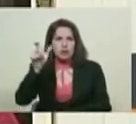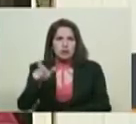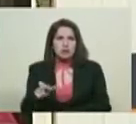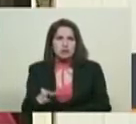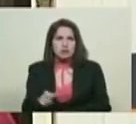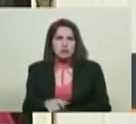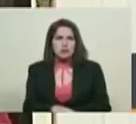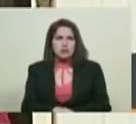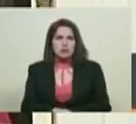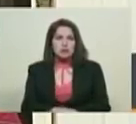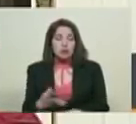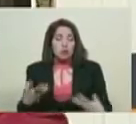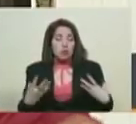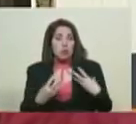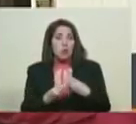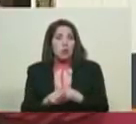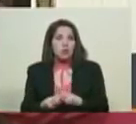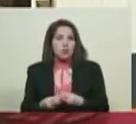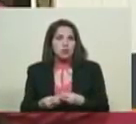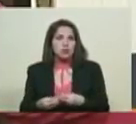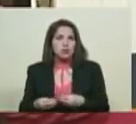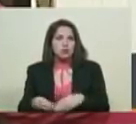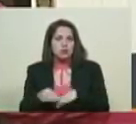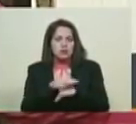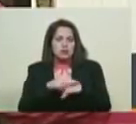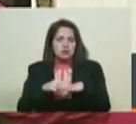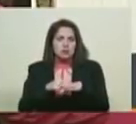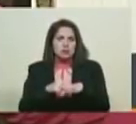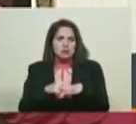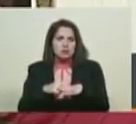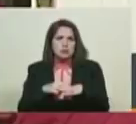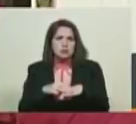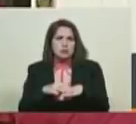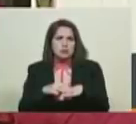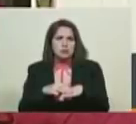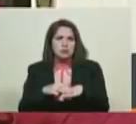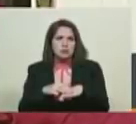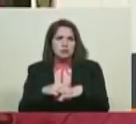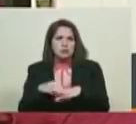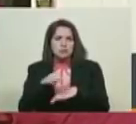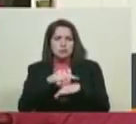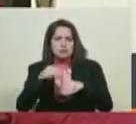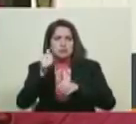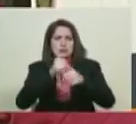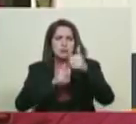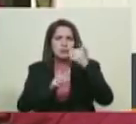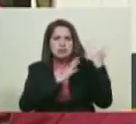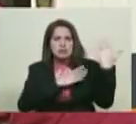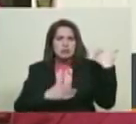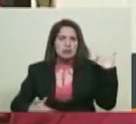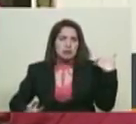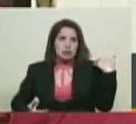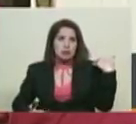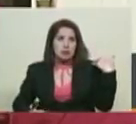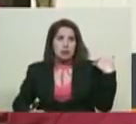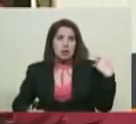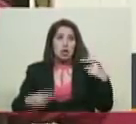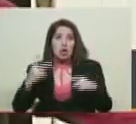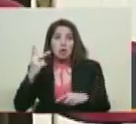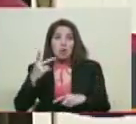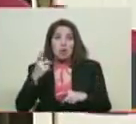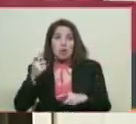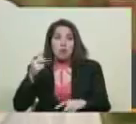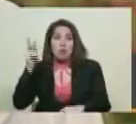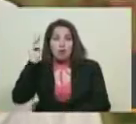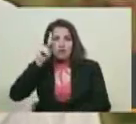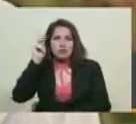estoy acompañado del vicepresidente del Socialismo Territorial, ministro de Comuna, don profesor